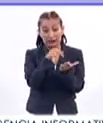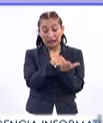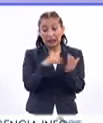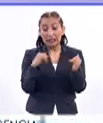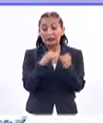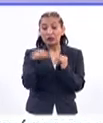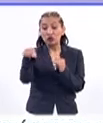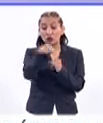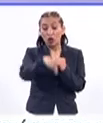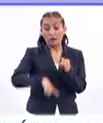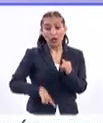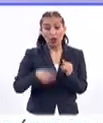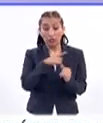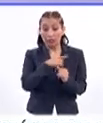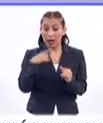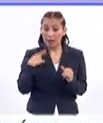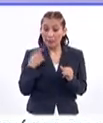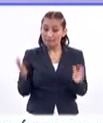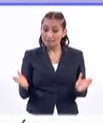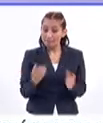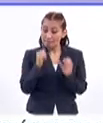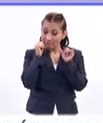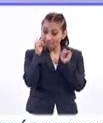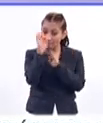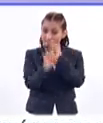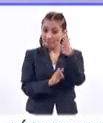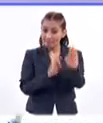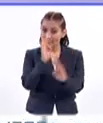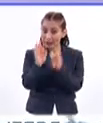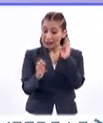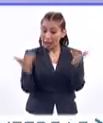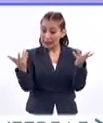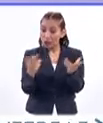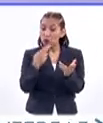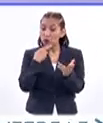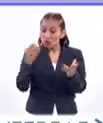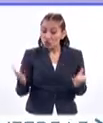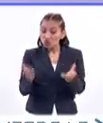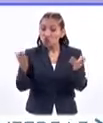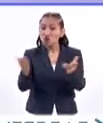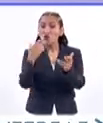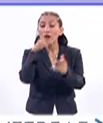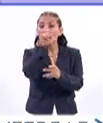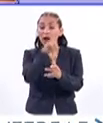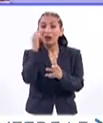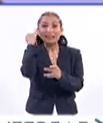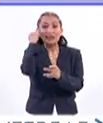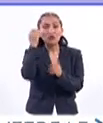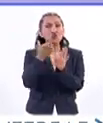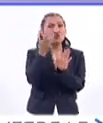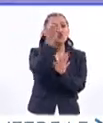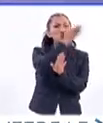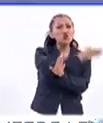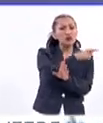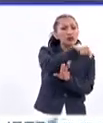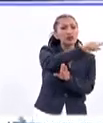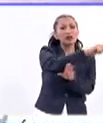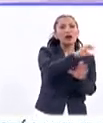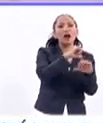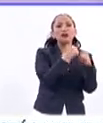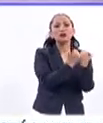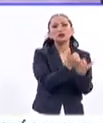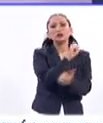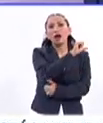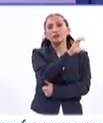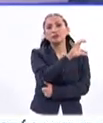las instituciones, el gobierno, quienes deben de proveer atención y propiciar el uso de las lenguas indígenas, surge desde la sociedad civil